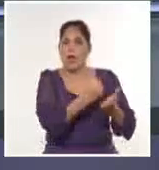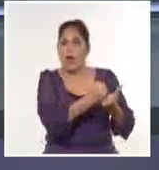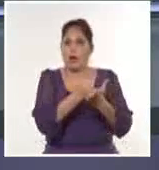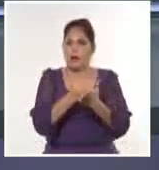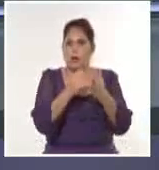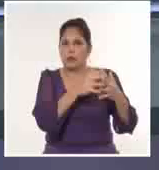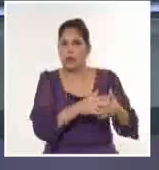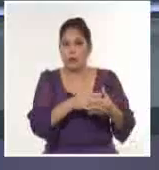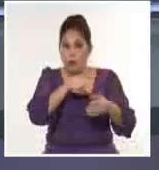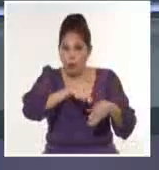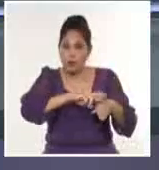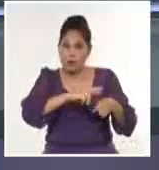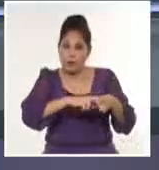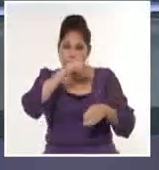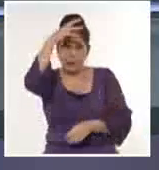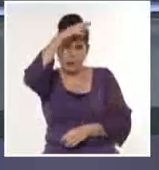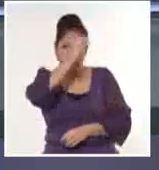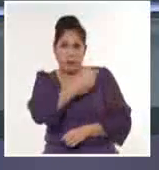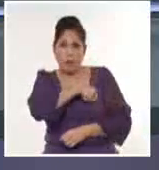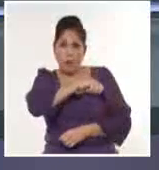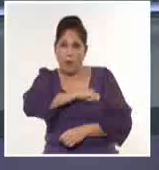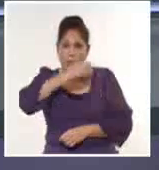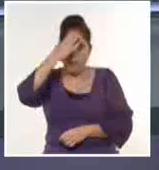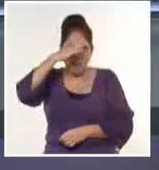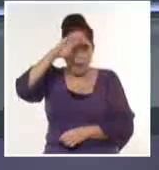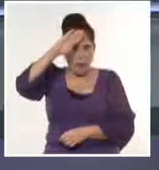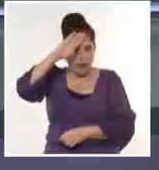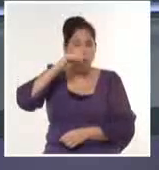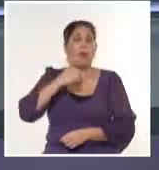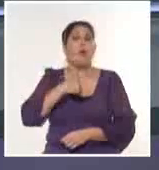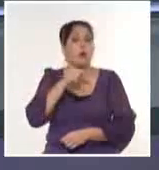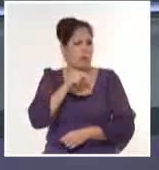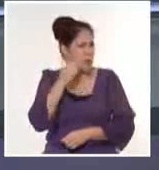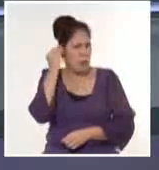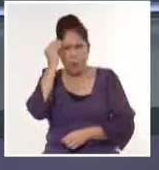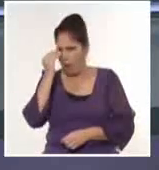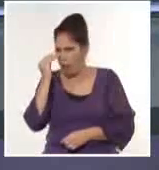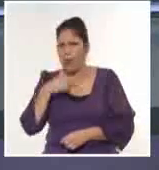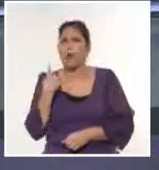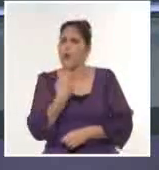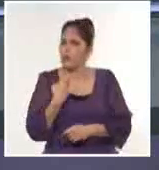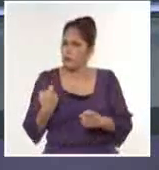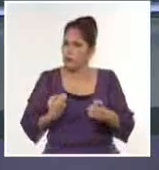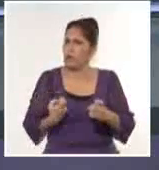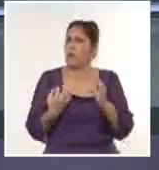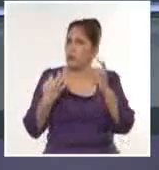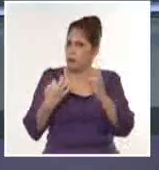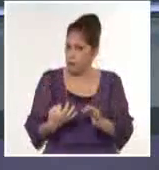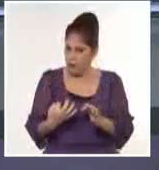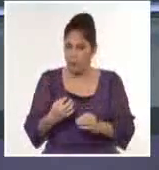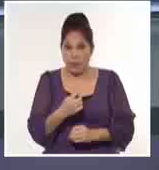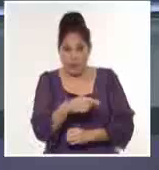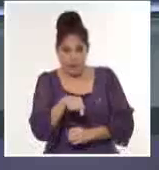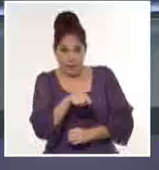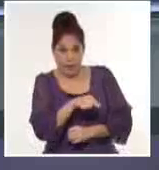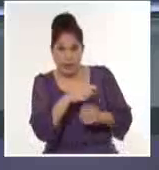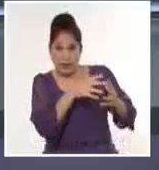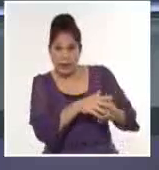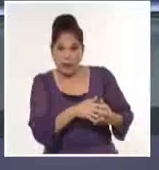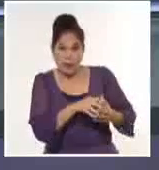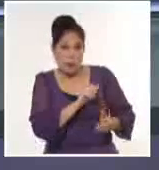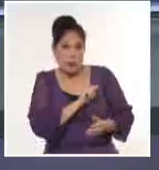Trump representa, y el pueblo cubano seguirá encarando resueltamente las fuerzas imperialistas. Si algo ellas conseguirán